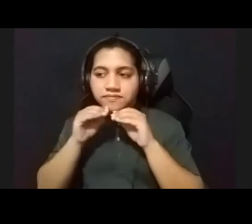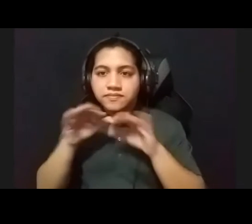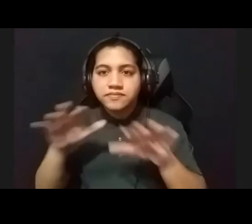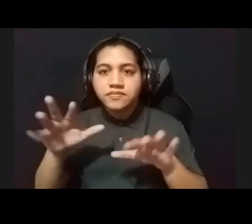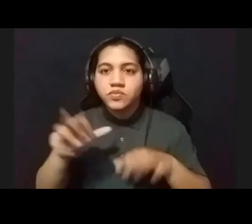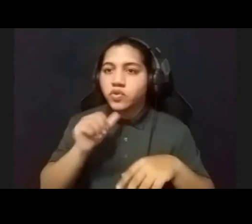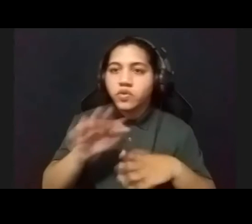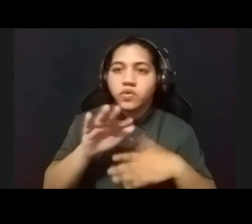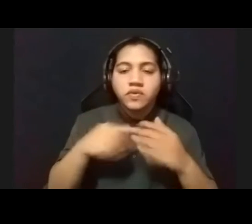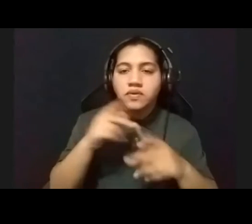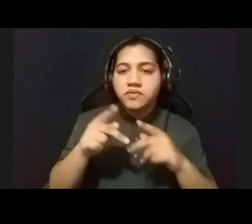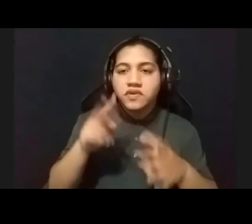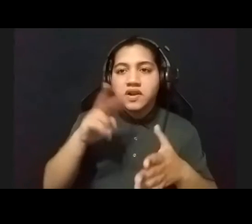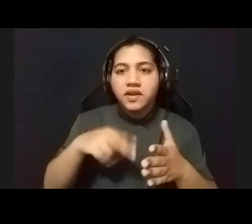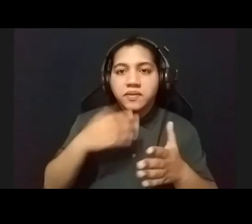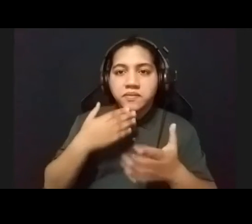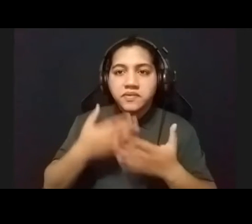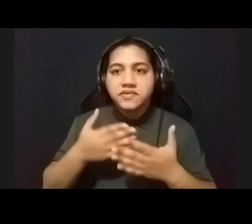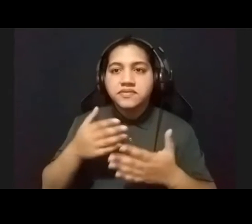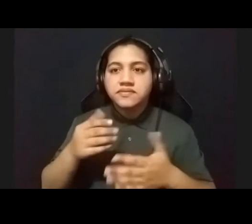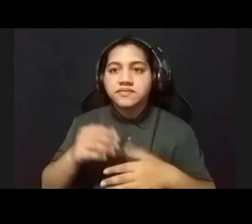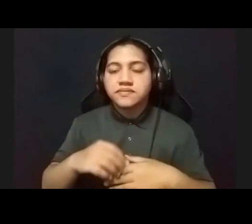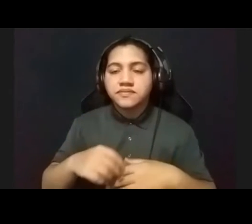bien. Y ese es